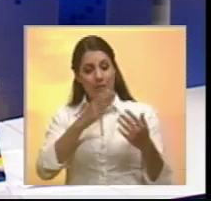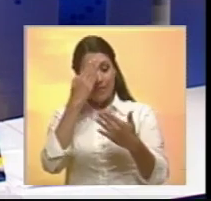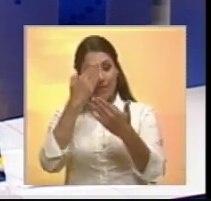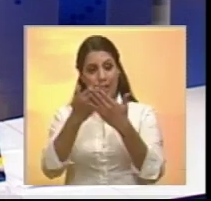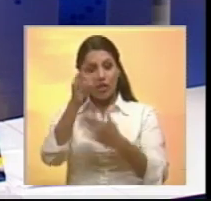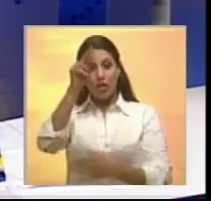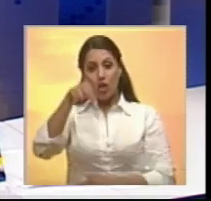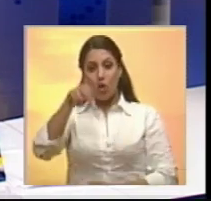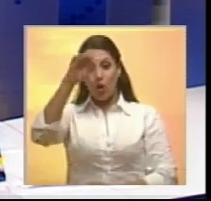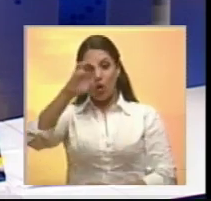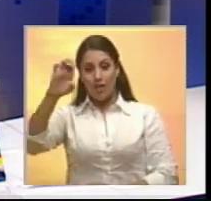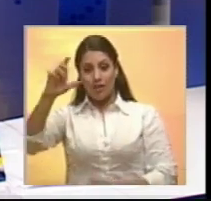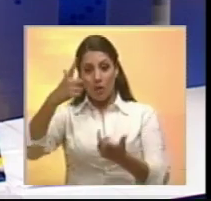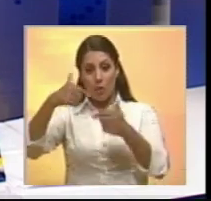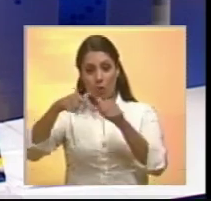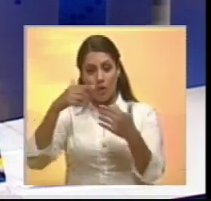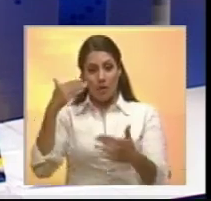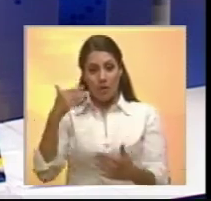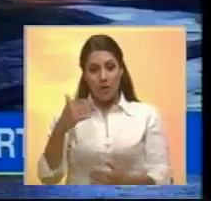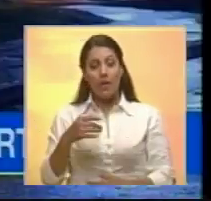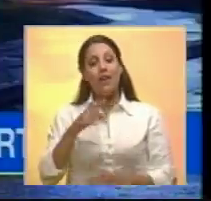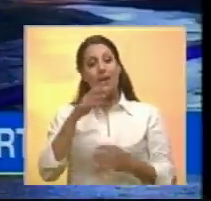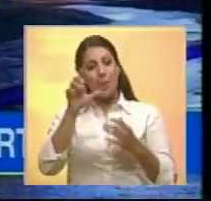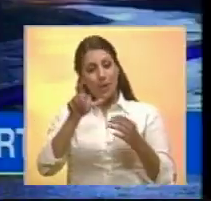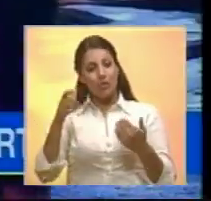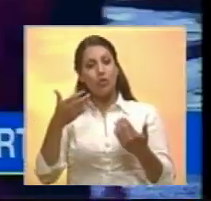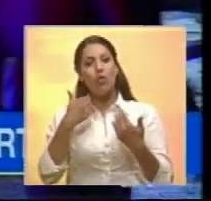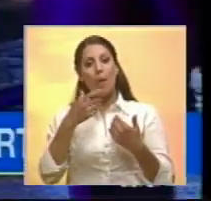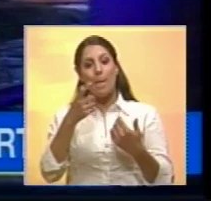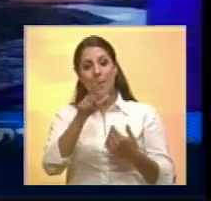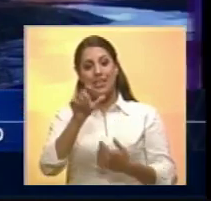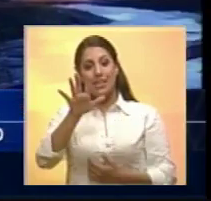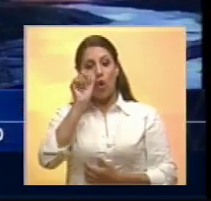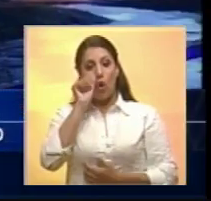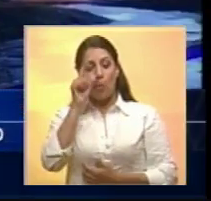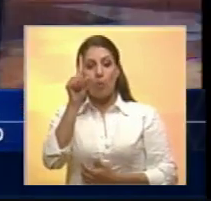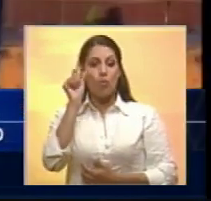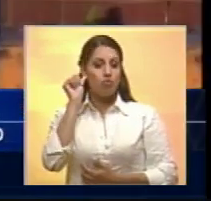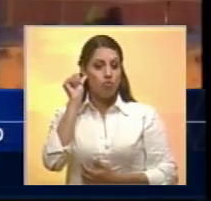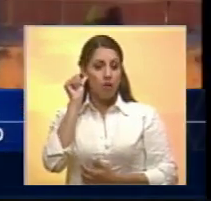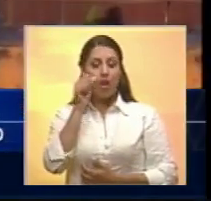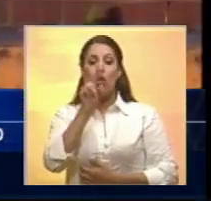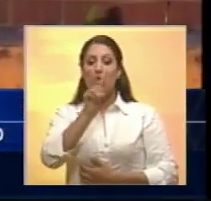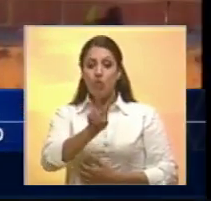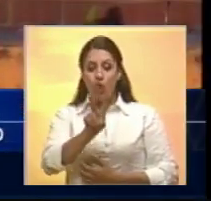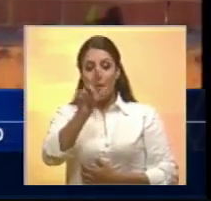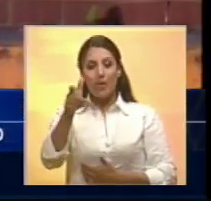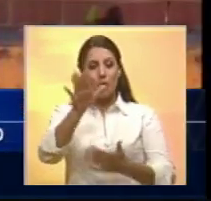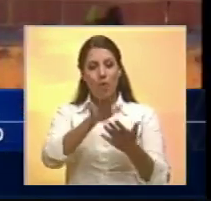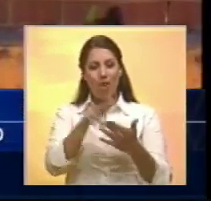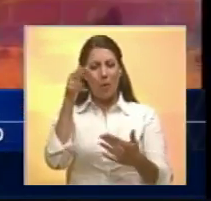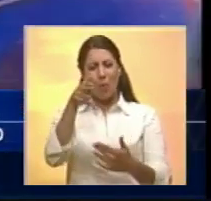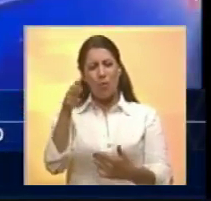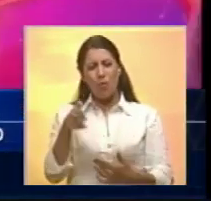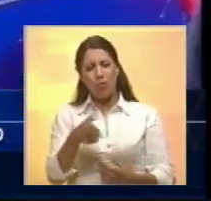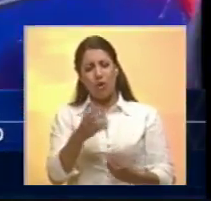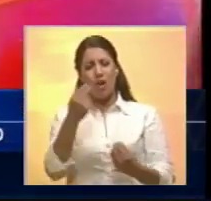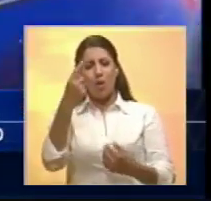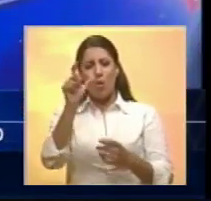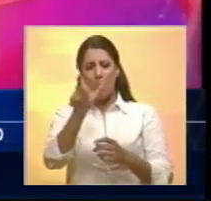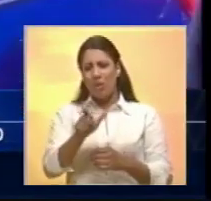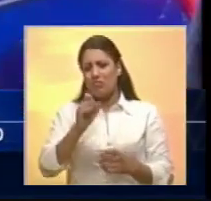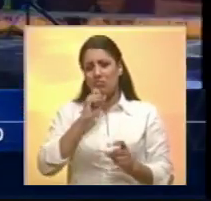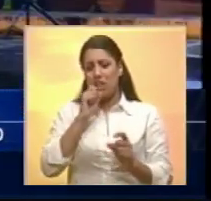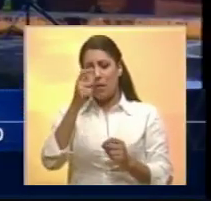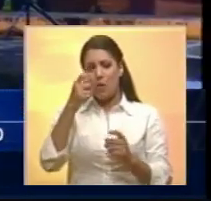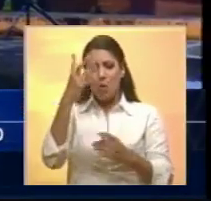al noroeste de Baltimore, Maryland. Entre las víctimas hay 5 hombres y una mujer. Los 2 fallecidos recibieron varios impactos de bala de parte de un